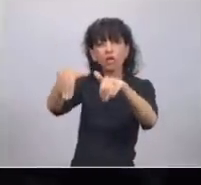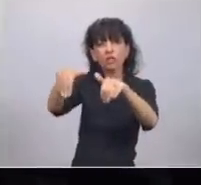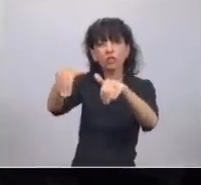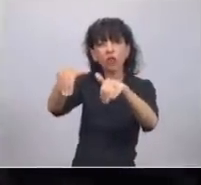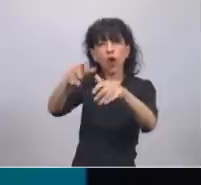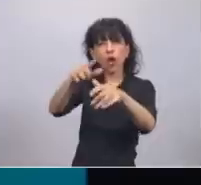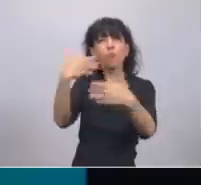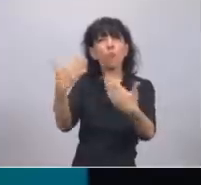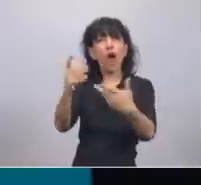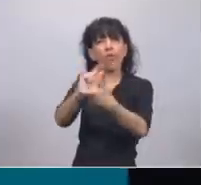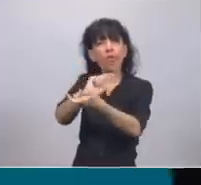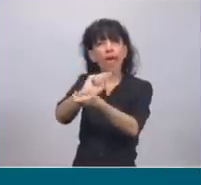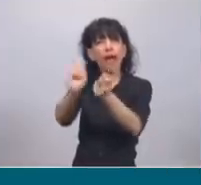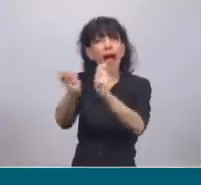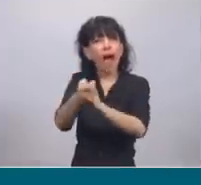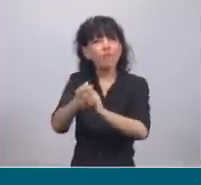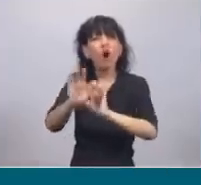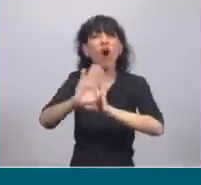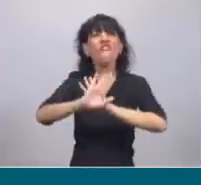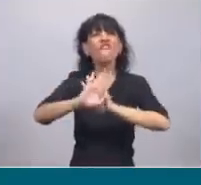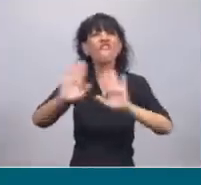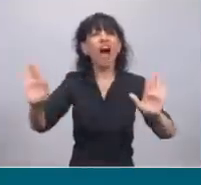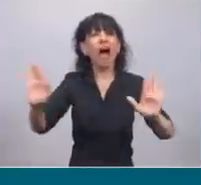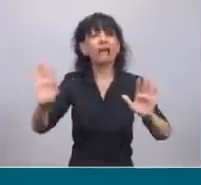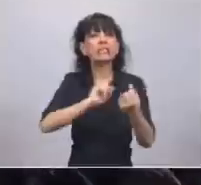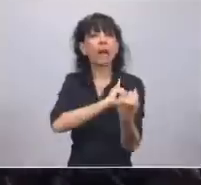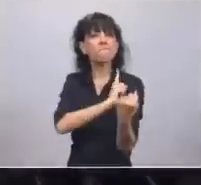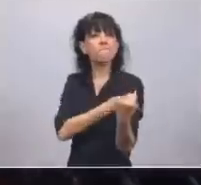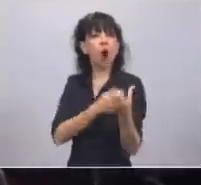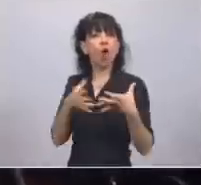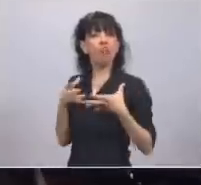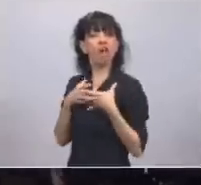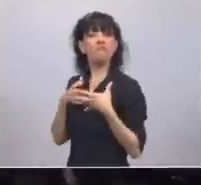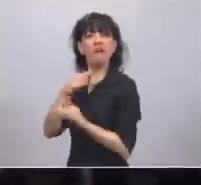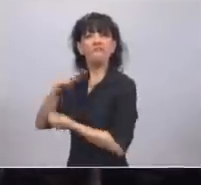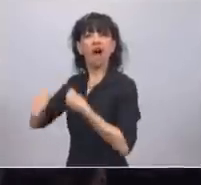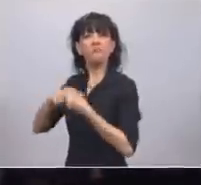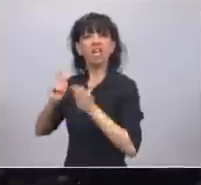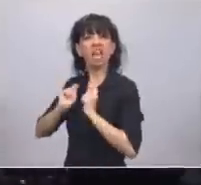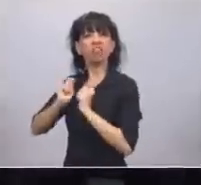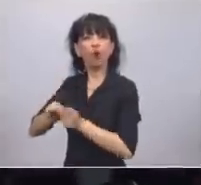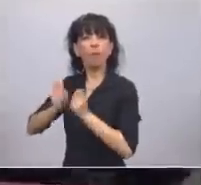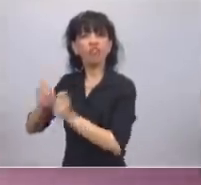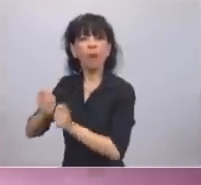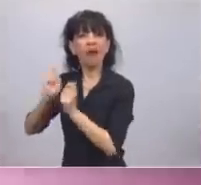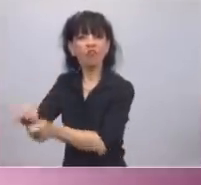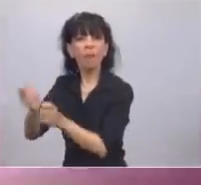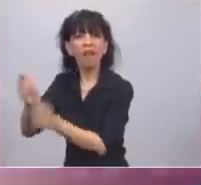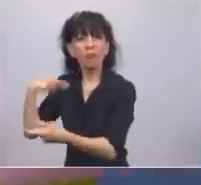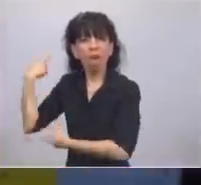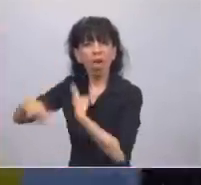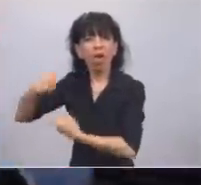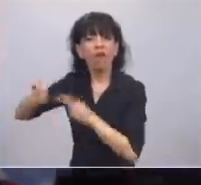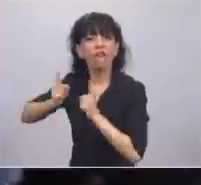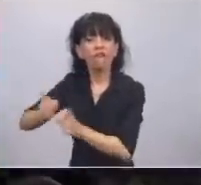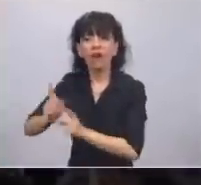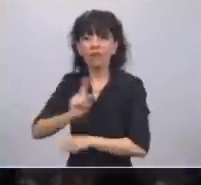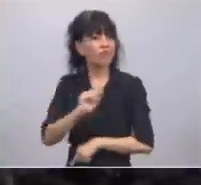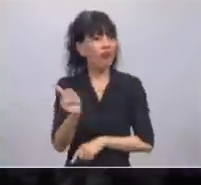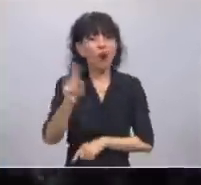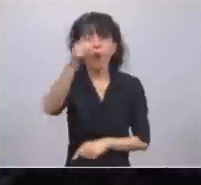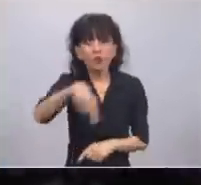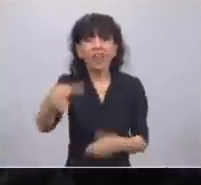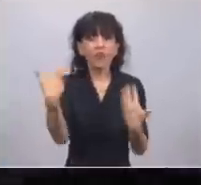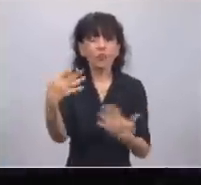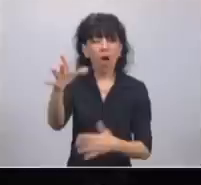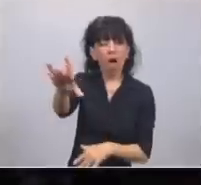familia que se traslada de pariente en pariente. Están frente a la posibilidad de